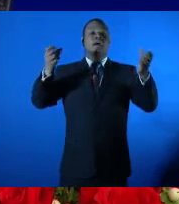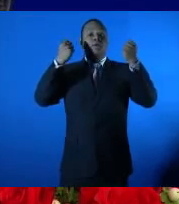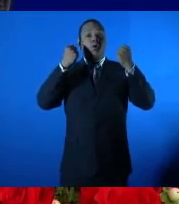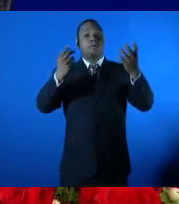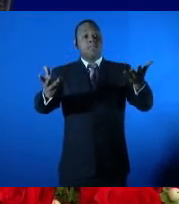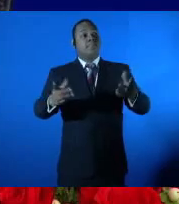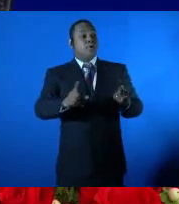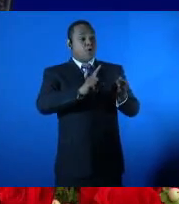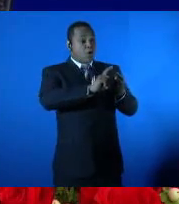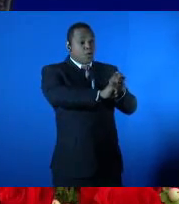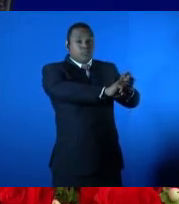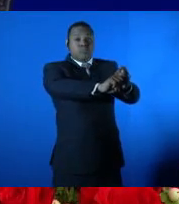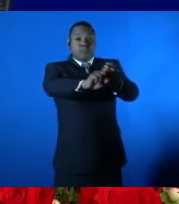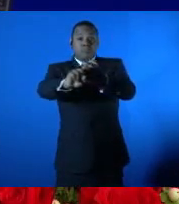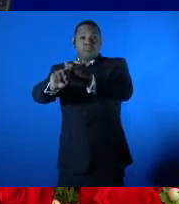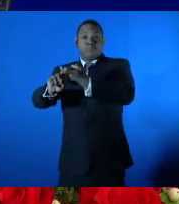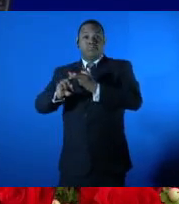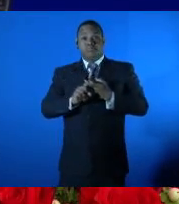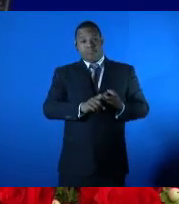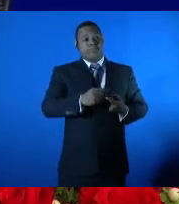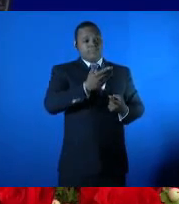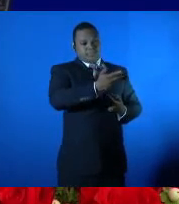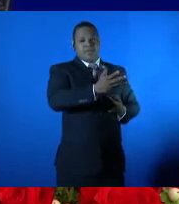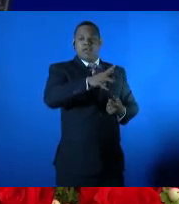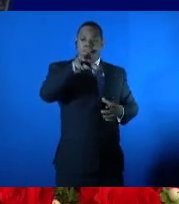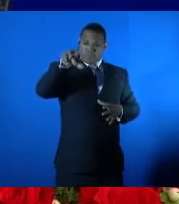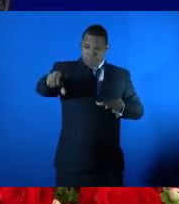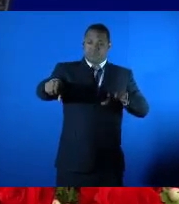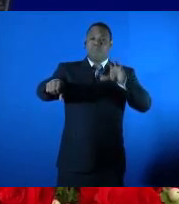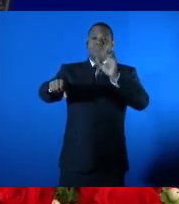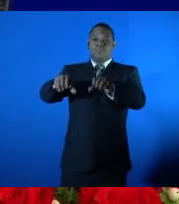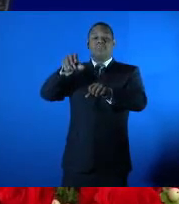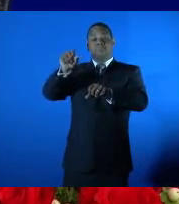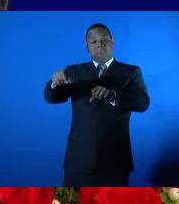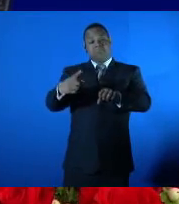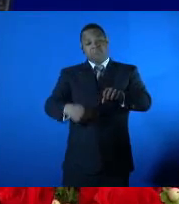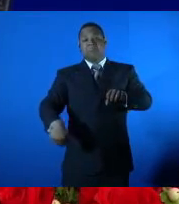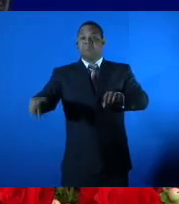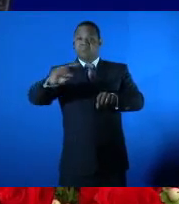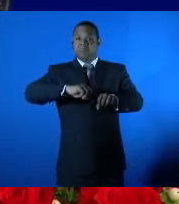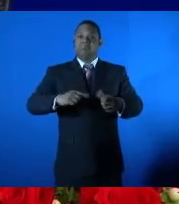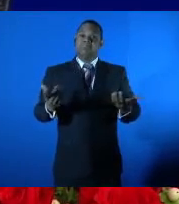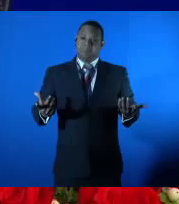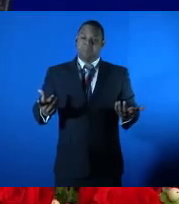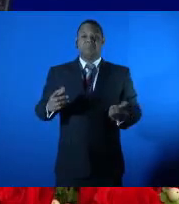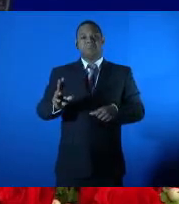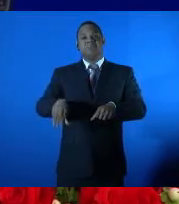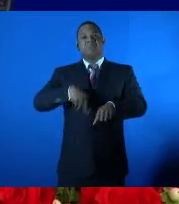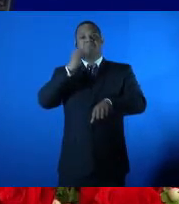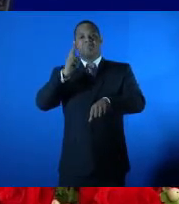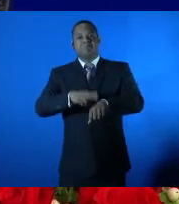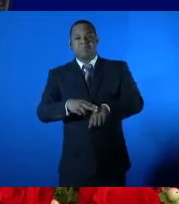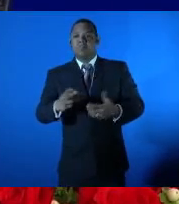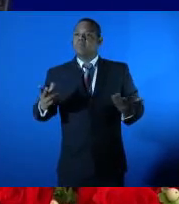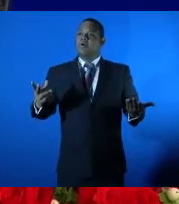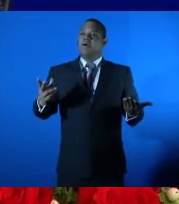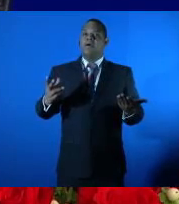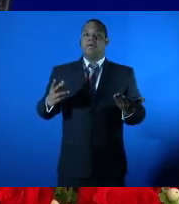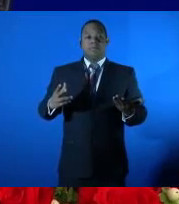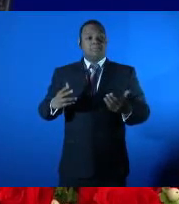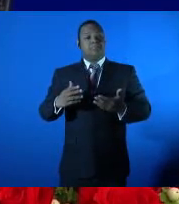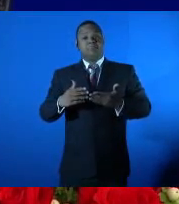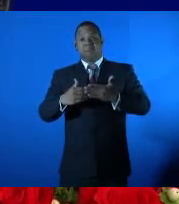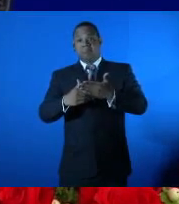compañeros que se han establecido y se han integrado plenamente como ciudadanos notables de su nuevo país, en